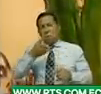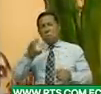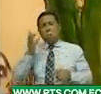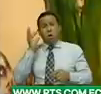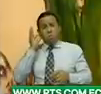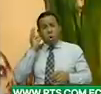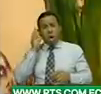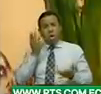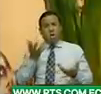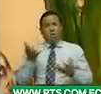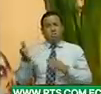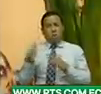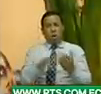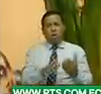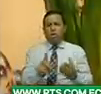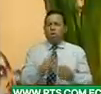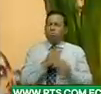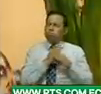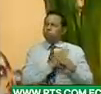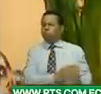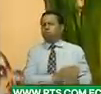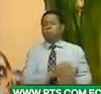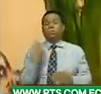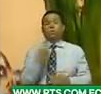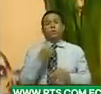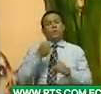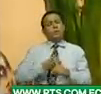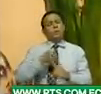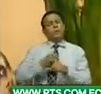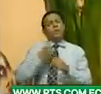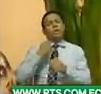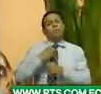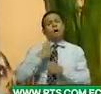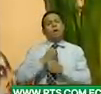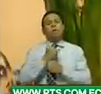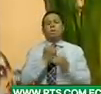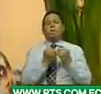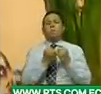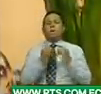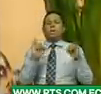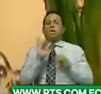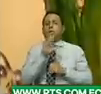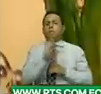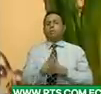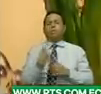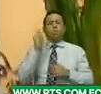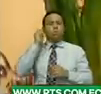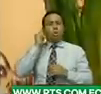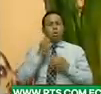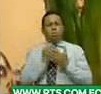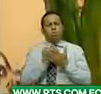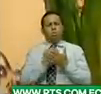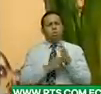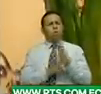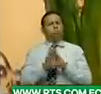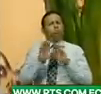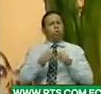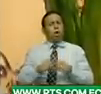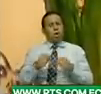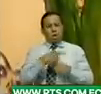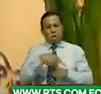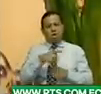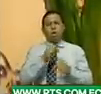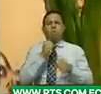intrafamiliar, queremos además trabajar por la independencia económica de la mujer para generar ese empleo que la mujer ecuatoriana necesita,